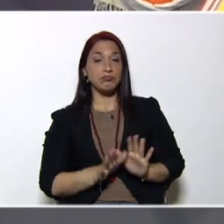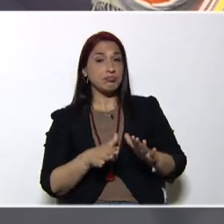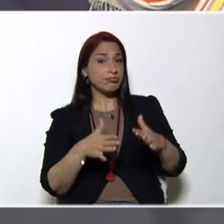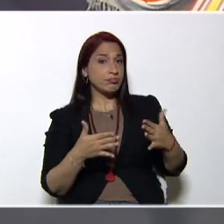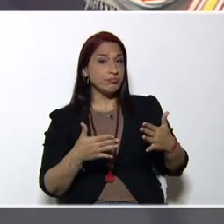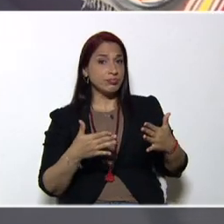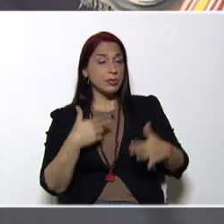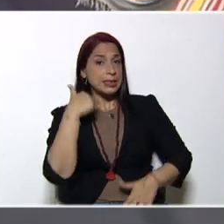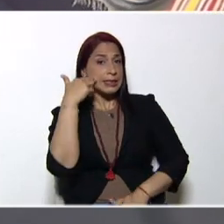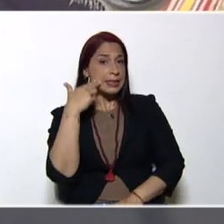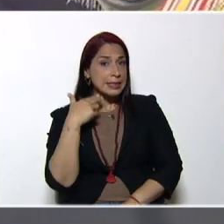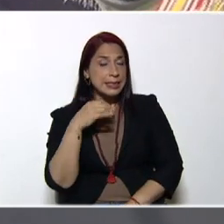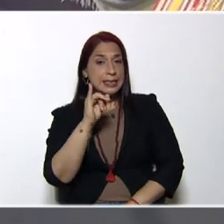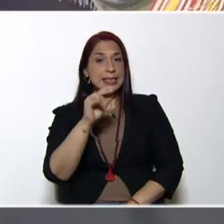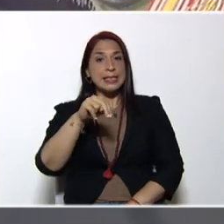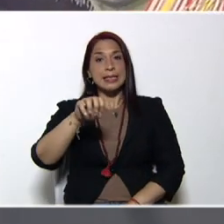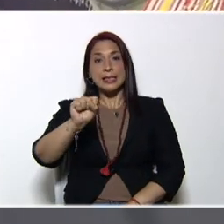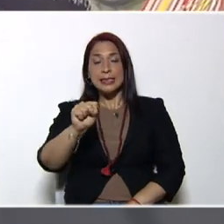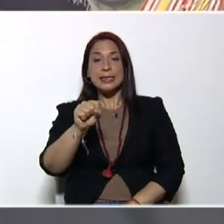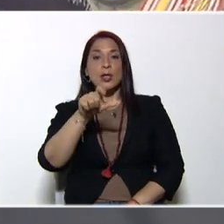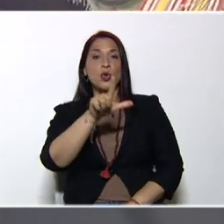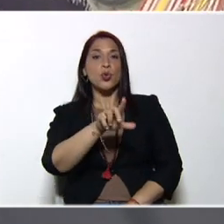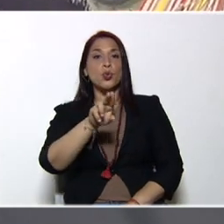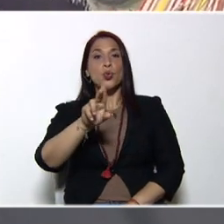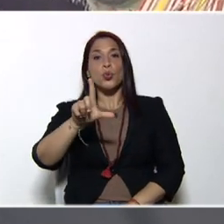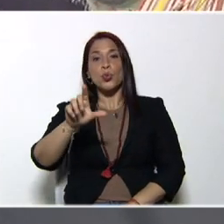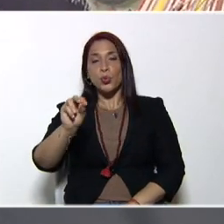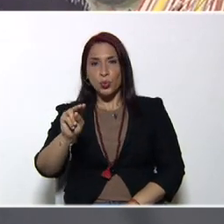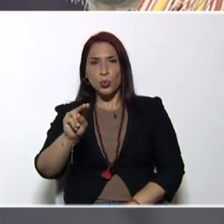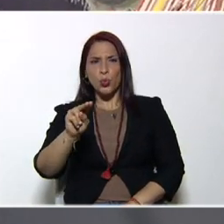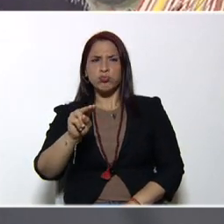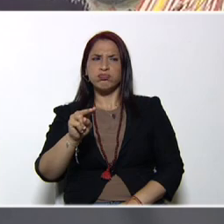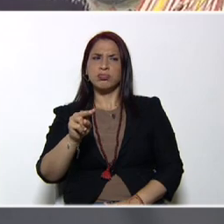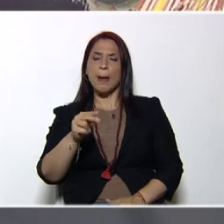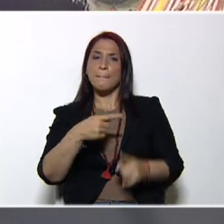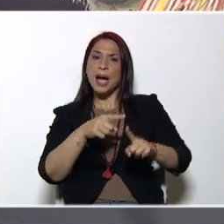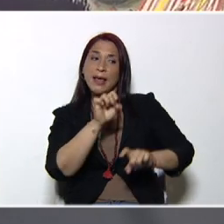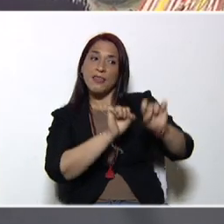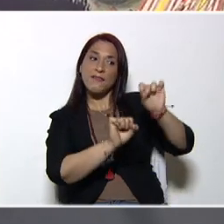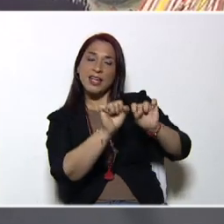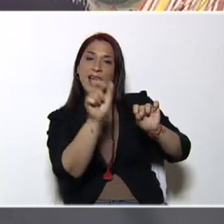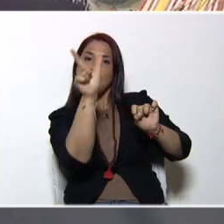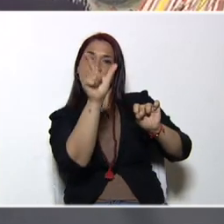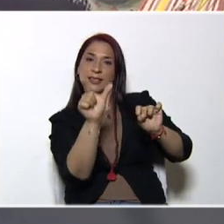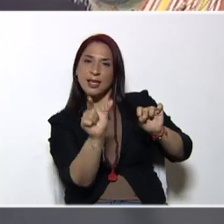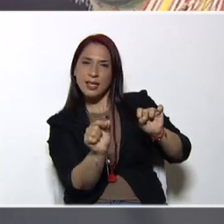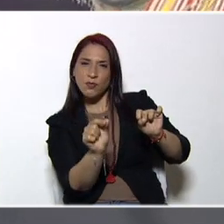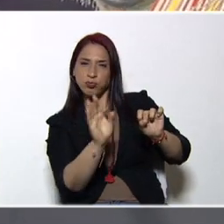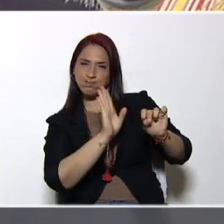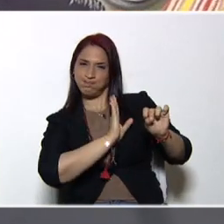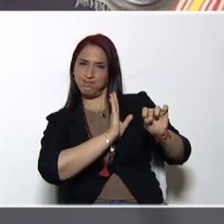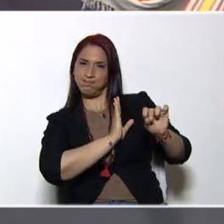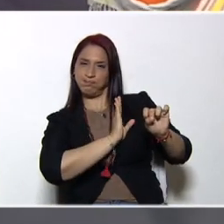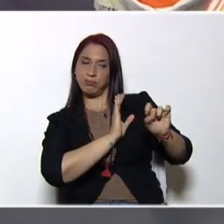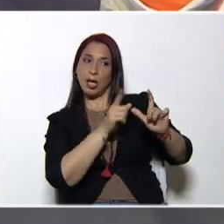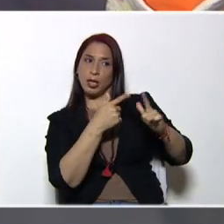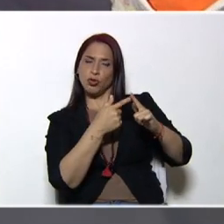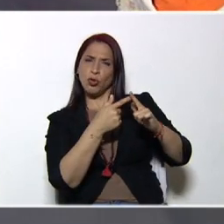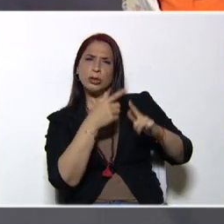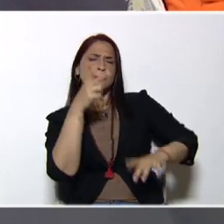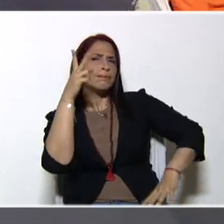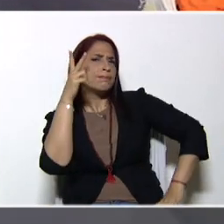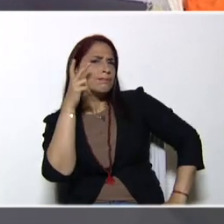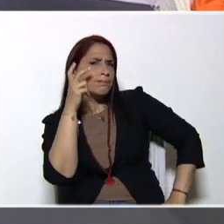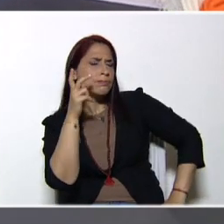la negra Inés y la negra Lula la compusieron, era para defender al Esequibo. Imagínate. Entonces, si uno le presta atención